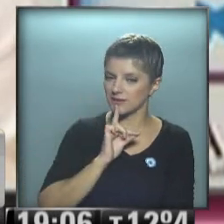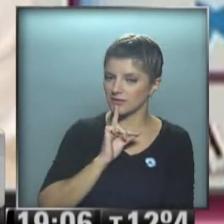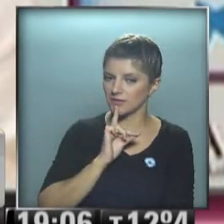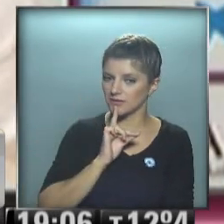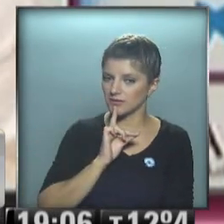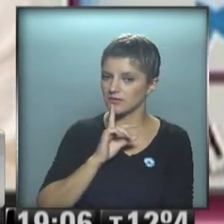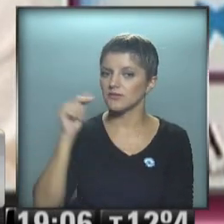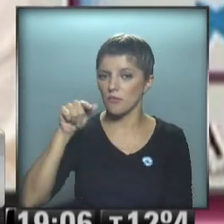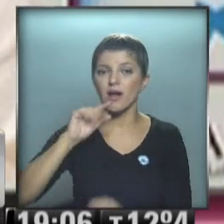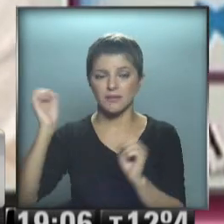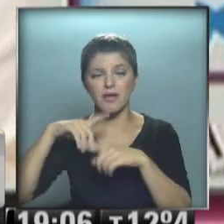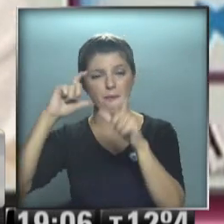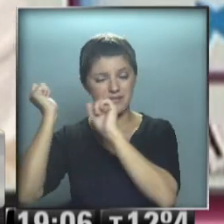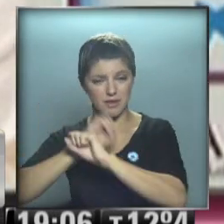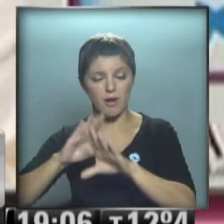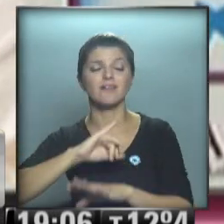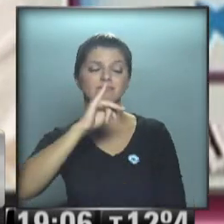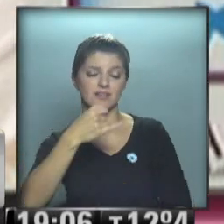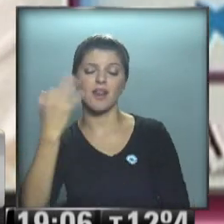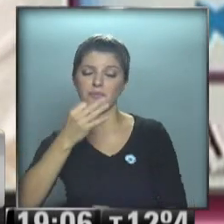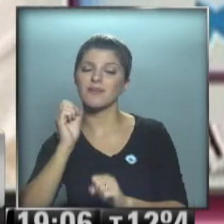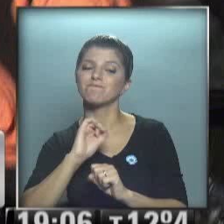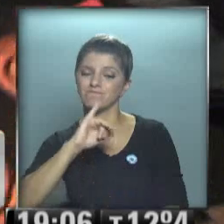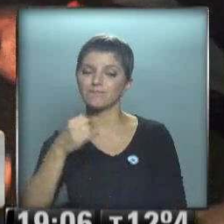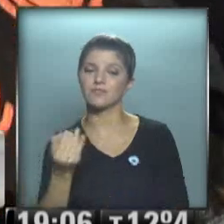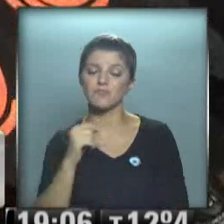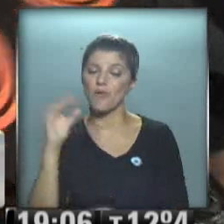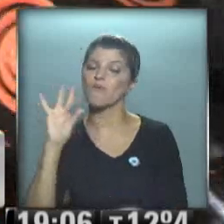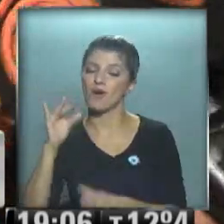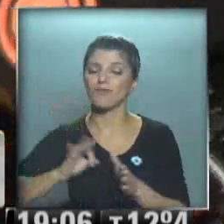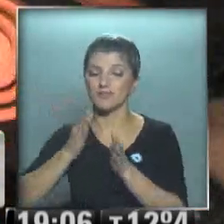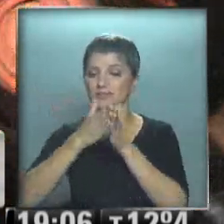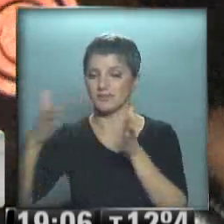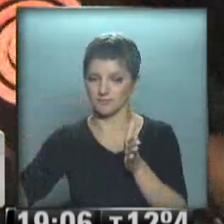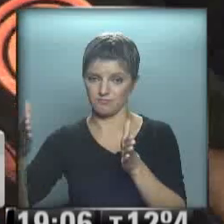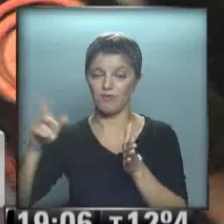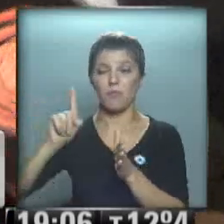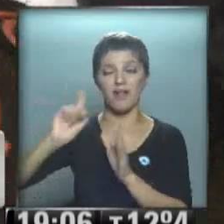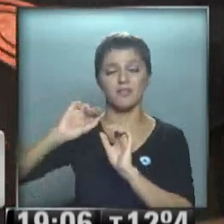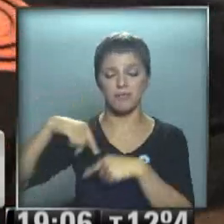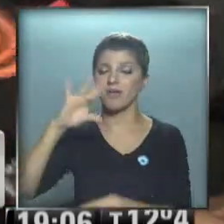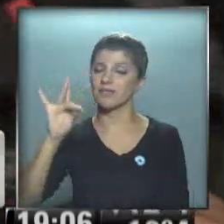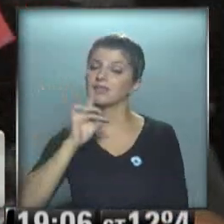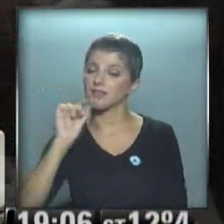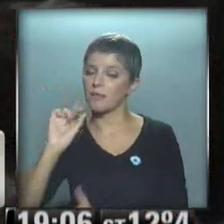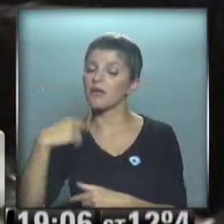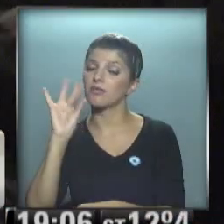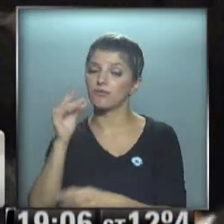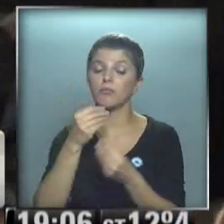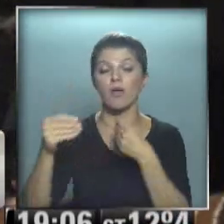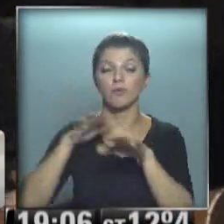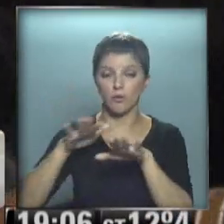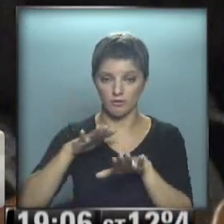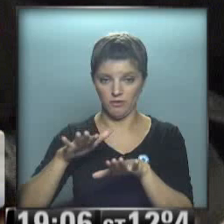que se ha frustrado también para él? Sí, la verdad que sí, que no fue fácil este año para él tampoco, por cómo se dieron las cosas, por las cosas